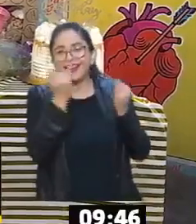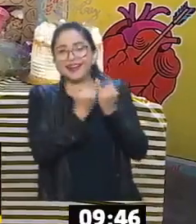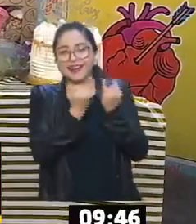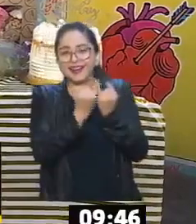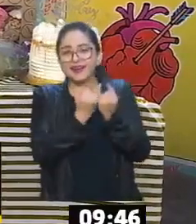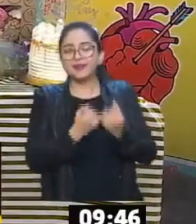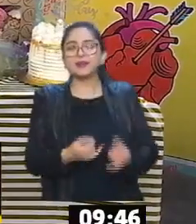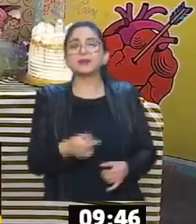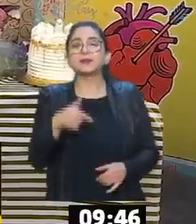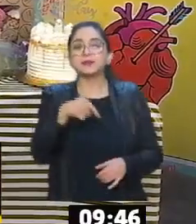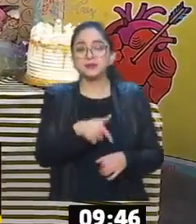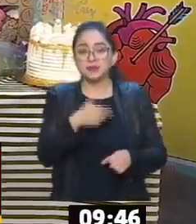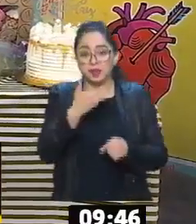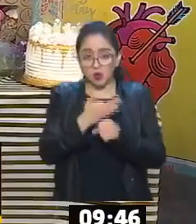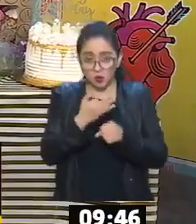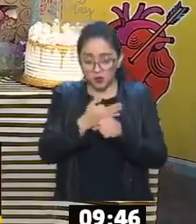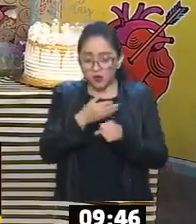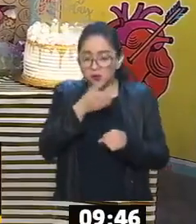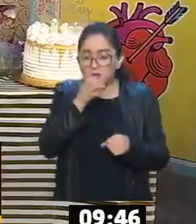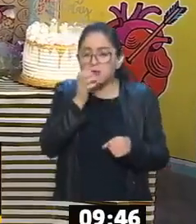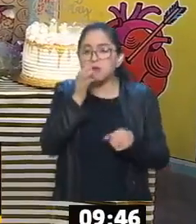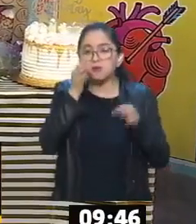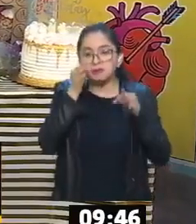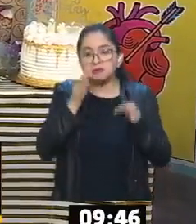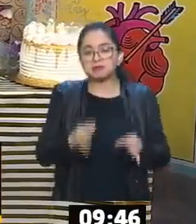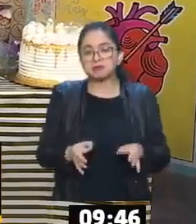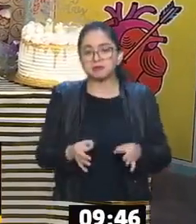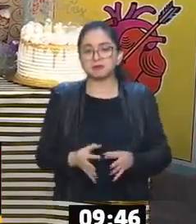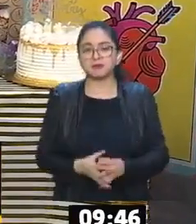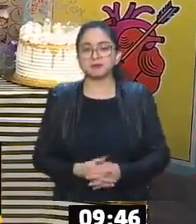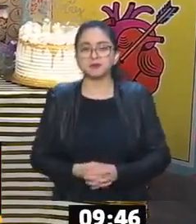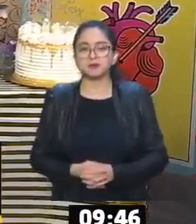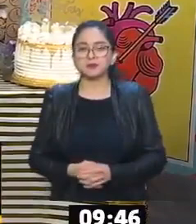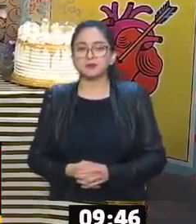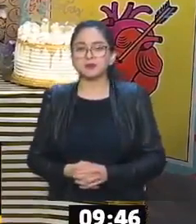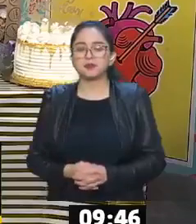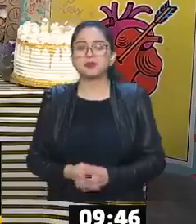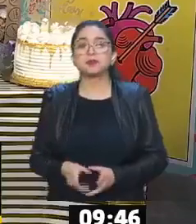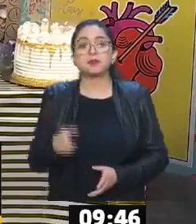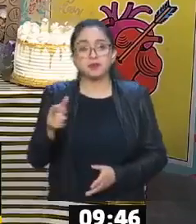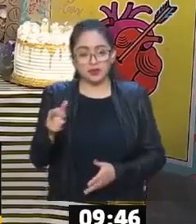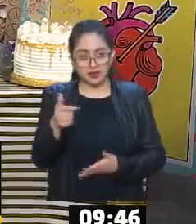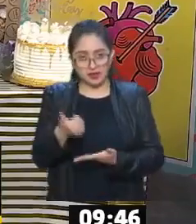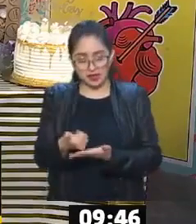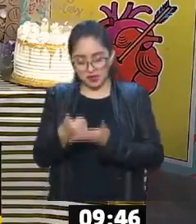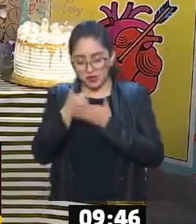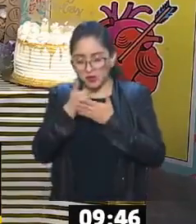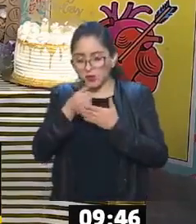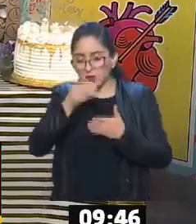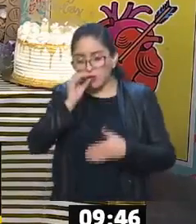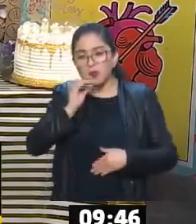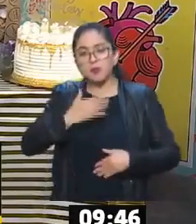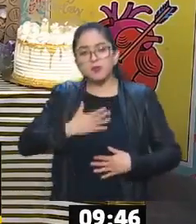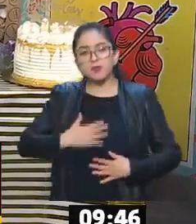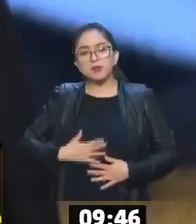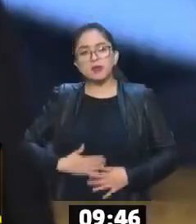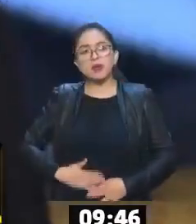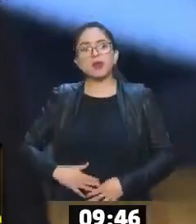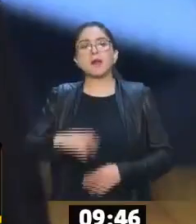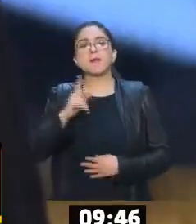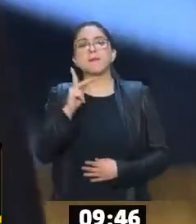es un producto vivo todavía. ¿Sabe qué? Para que tenga esto es lo que nos ayuda muchísimas para los gracias. Probióticos, ¿verdad? Que los esté en las primeras 48 horas